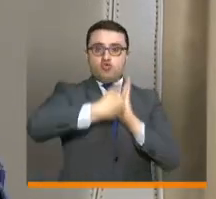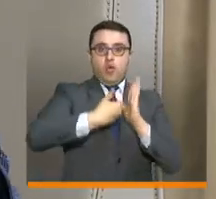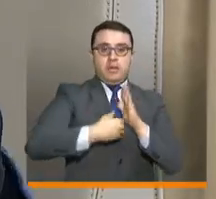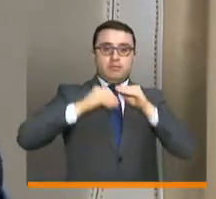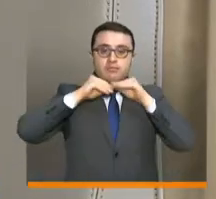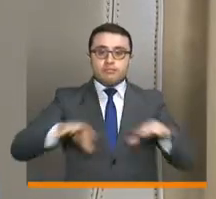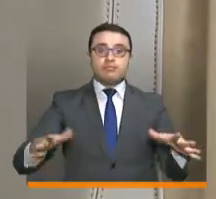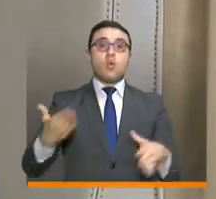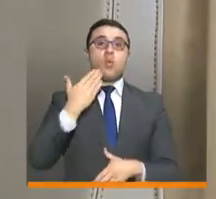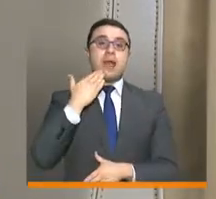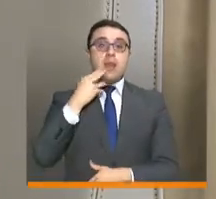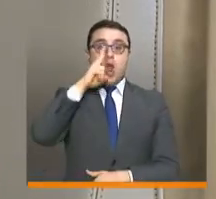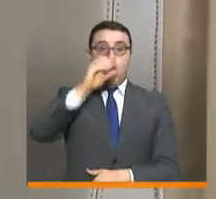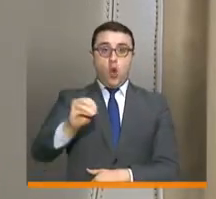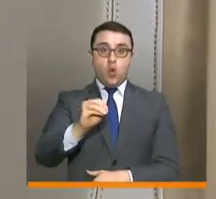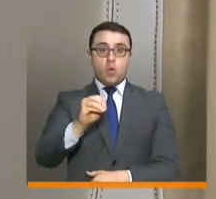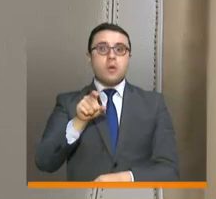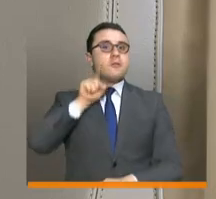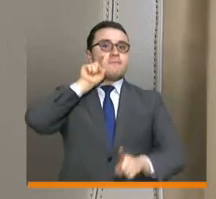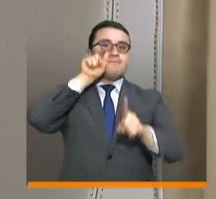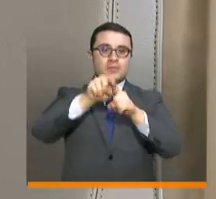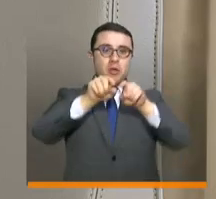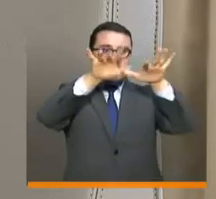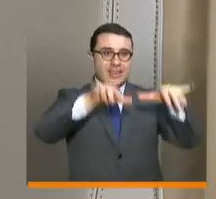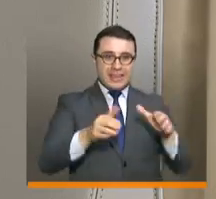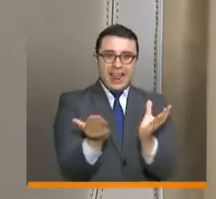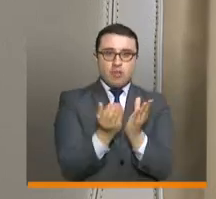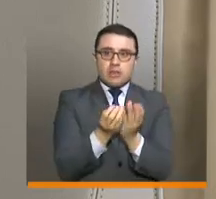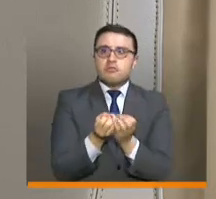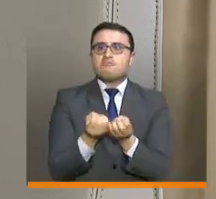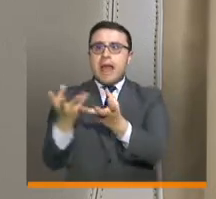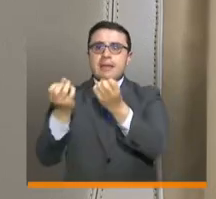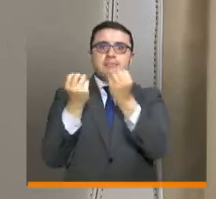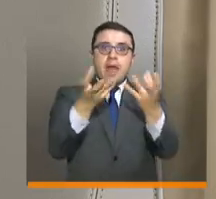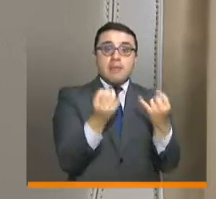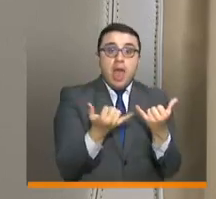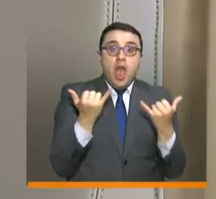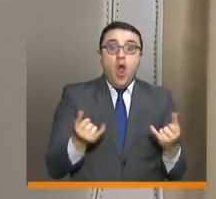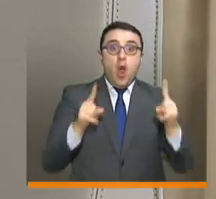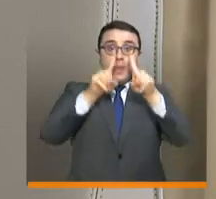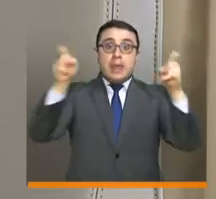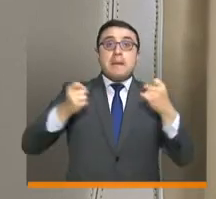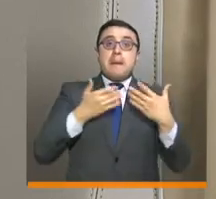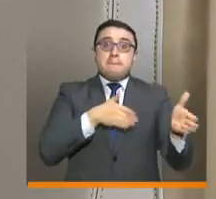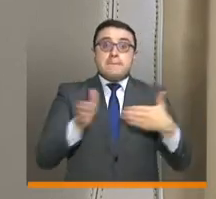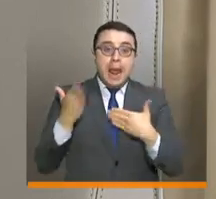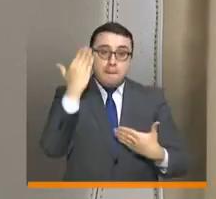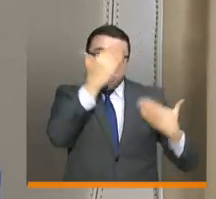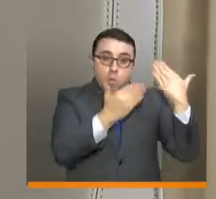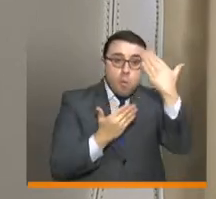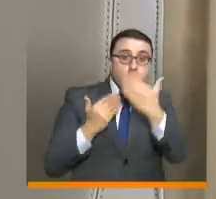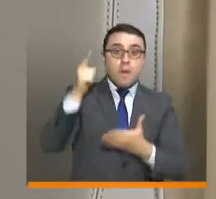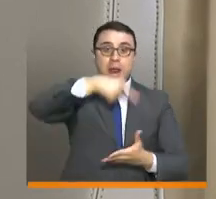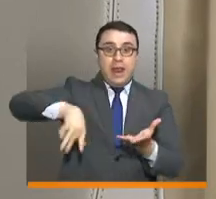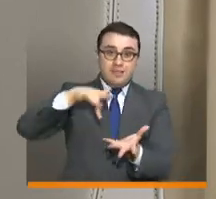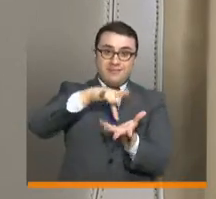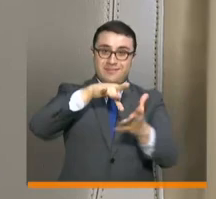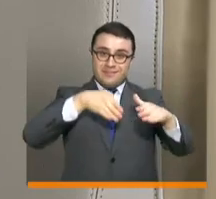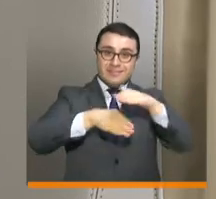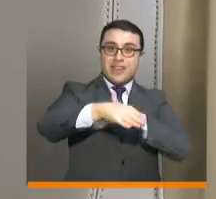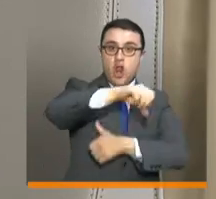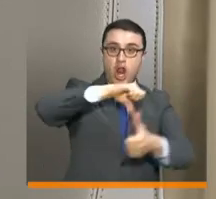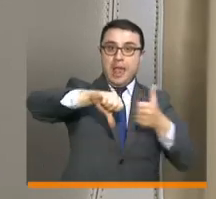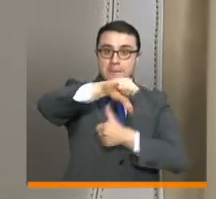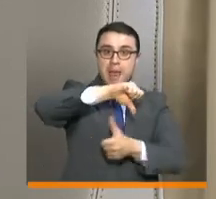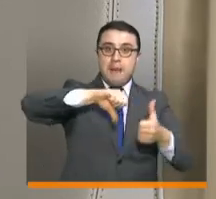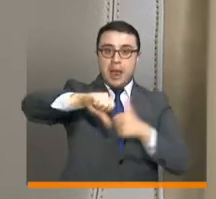junio. ¿Qué objetivo tenía? Preparar a las secretarías de educación para lo que hoy ya son los pilotos de implementación de alternancia. Este siguiente paso